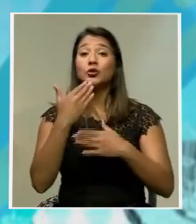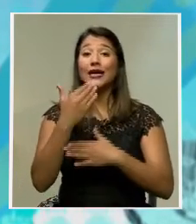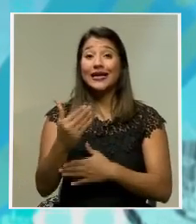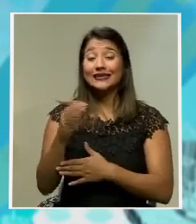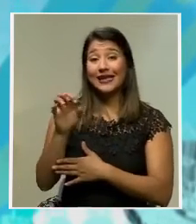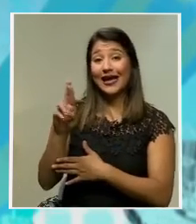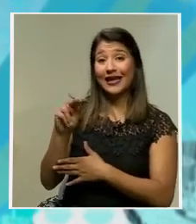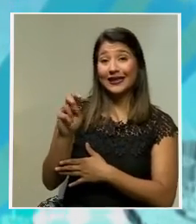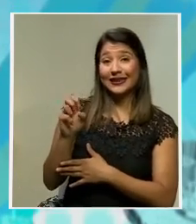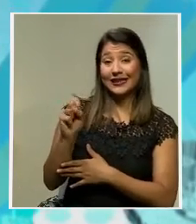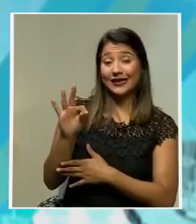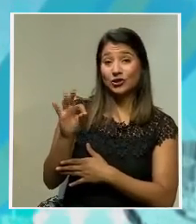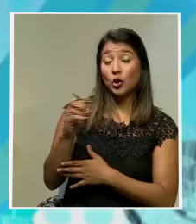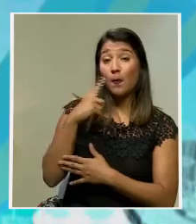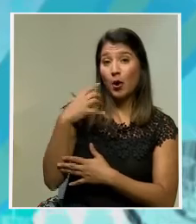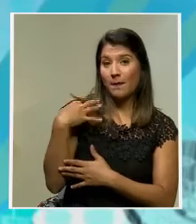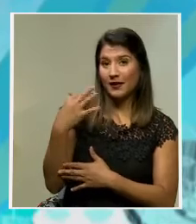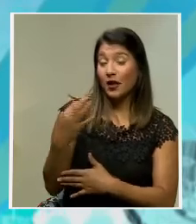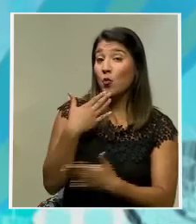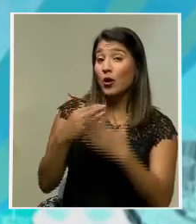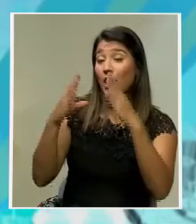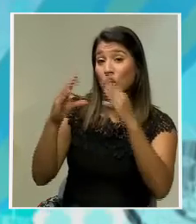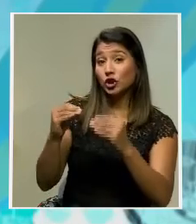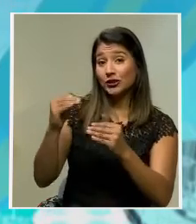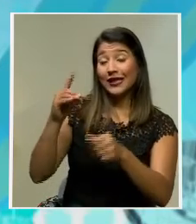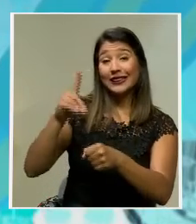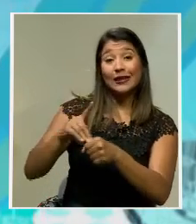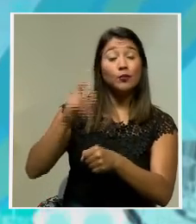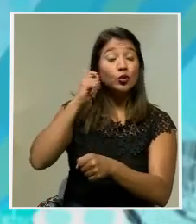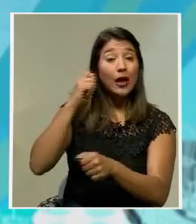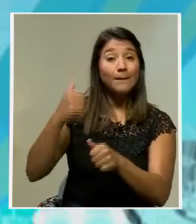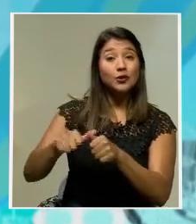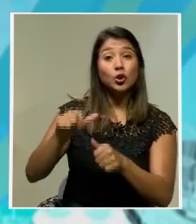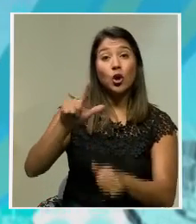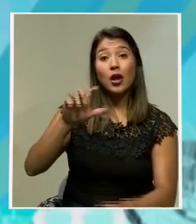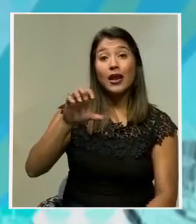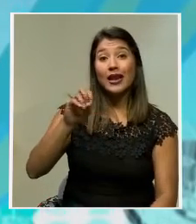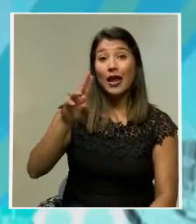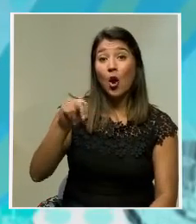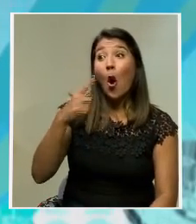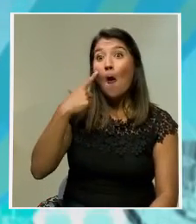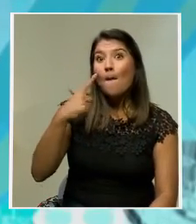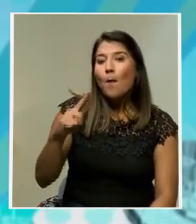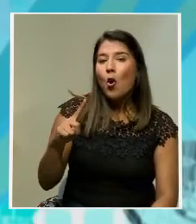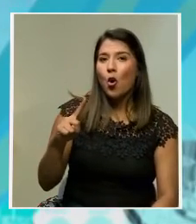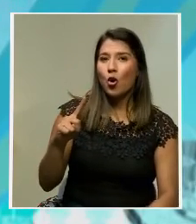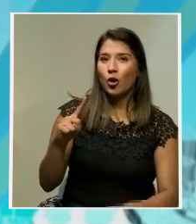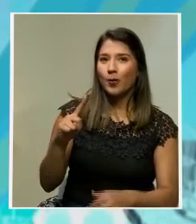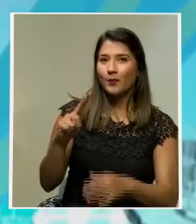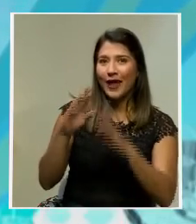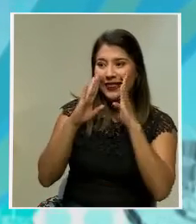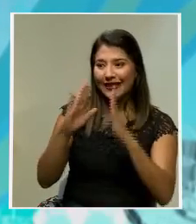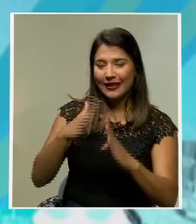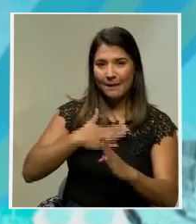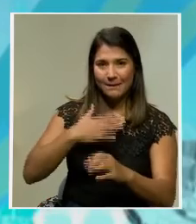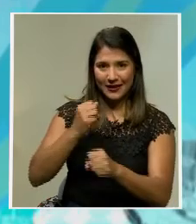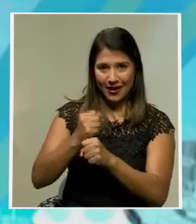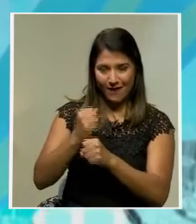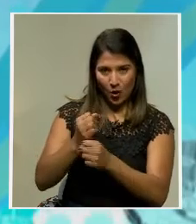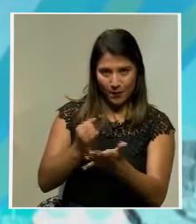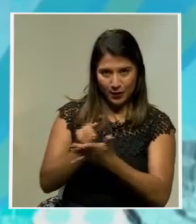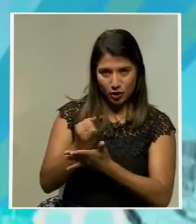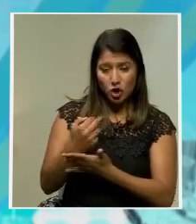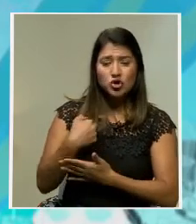por haberme invitado, y a la diputada Yorleni León, por supuesto, por considerar nuestro trabajo, que si bien pues lo que nos corresponde